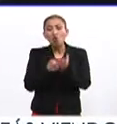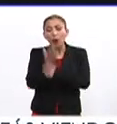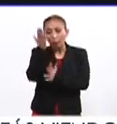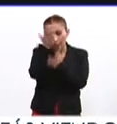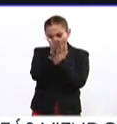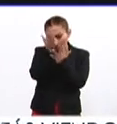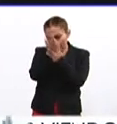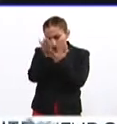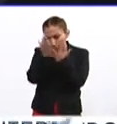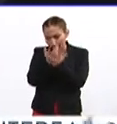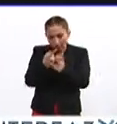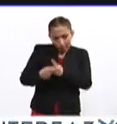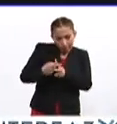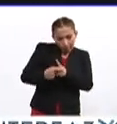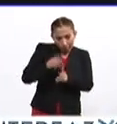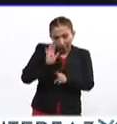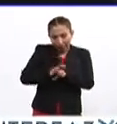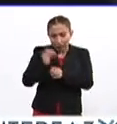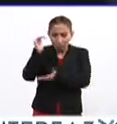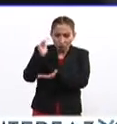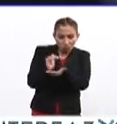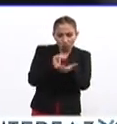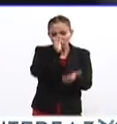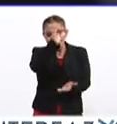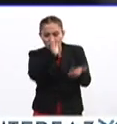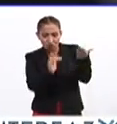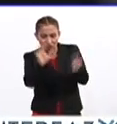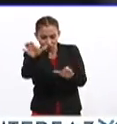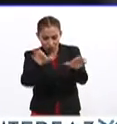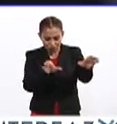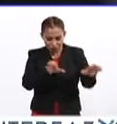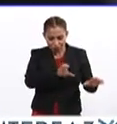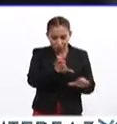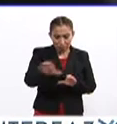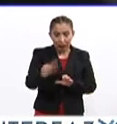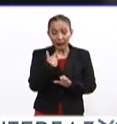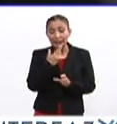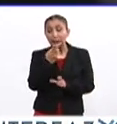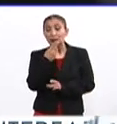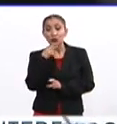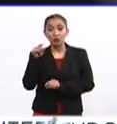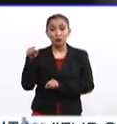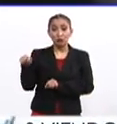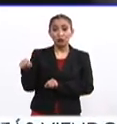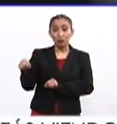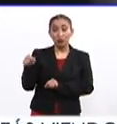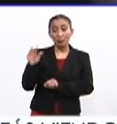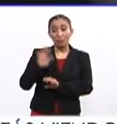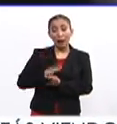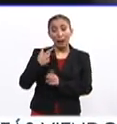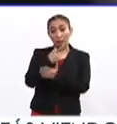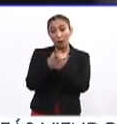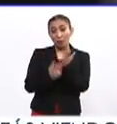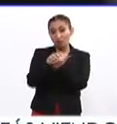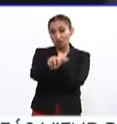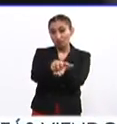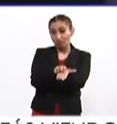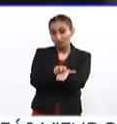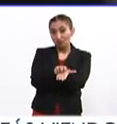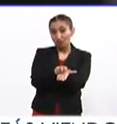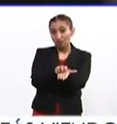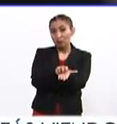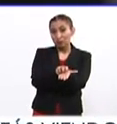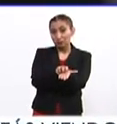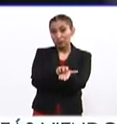una reasignación del presupuesto y se aplicó el plan de austeridad